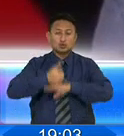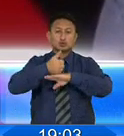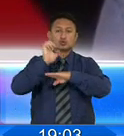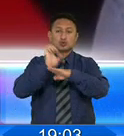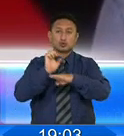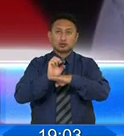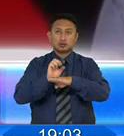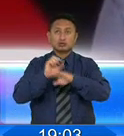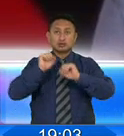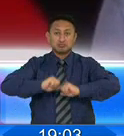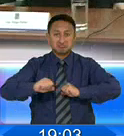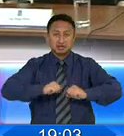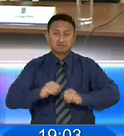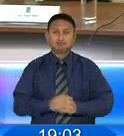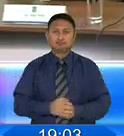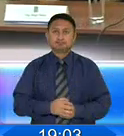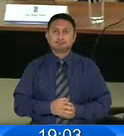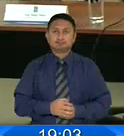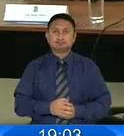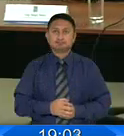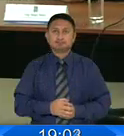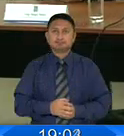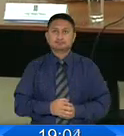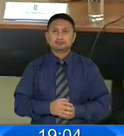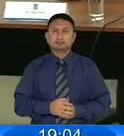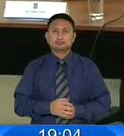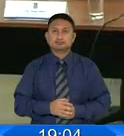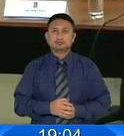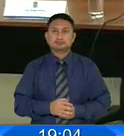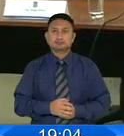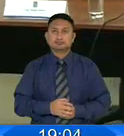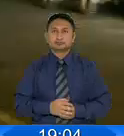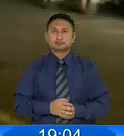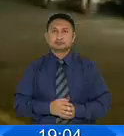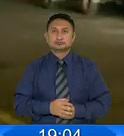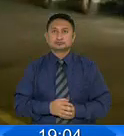tomar acciones. Informó Héctor Romero.